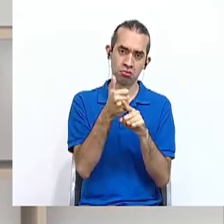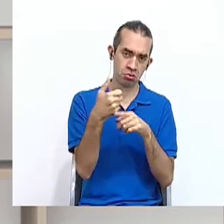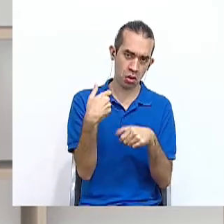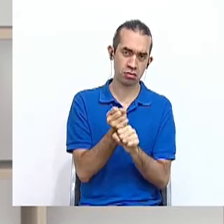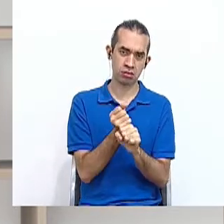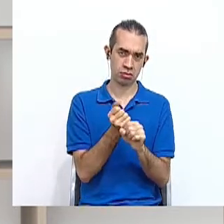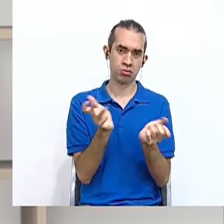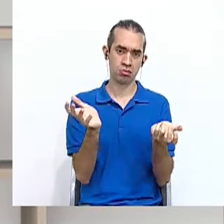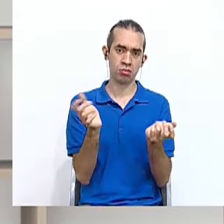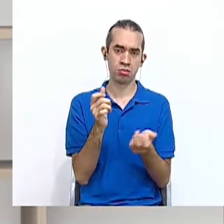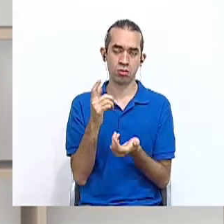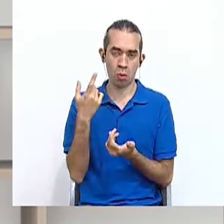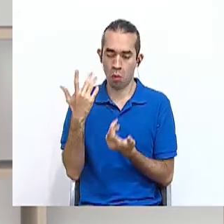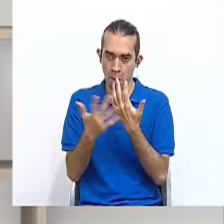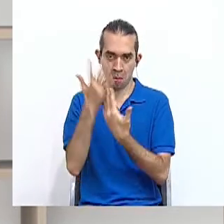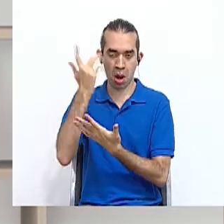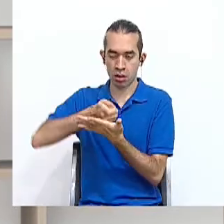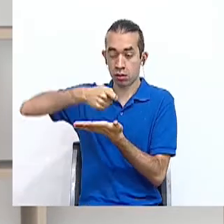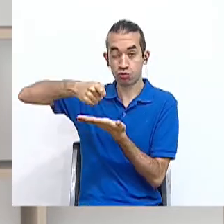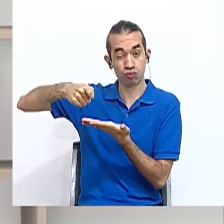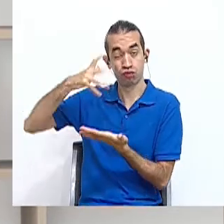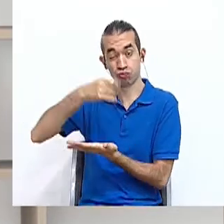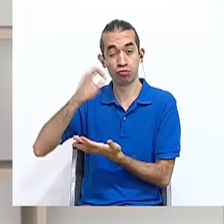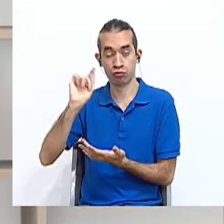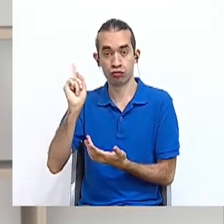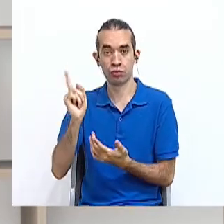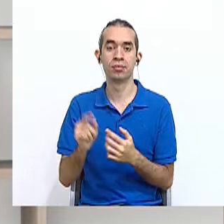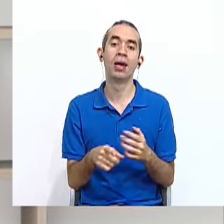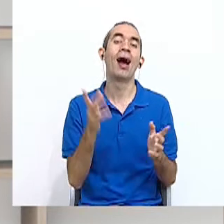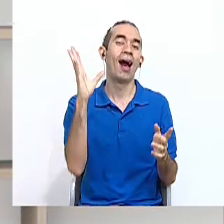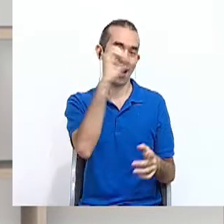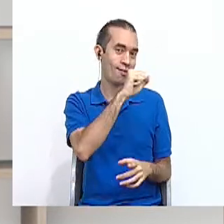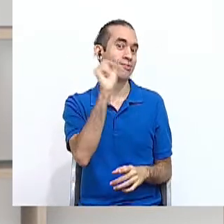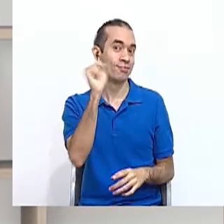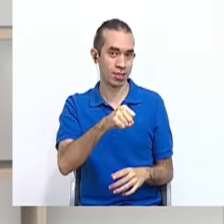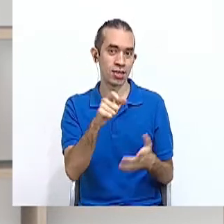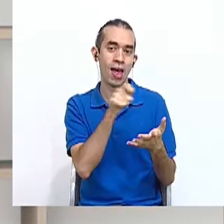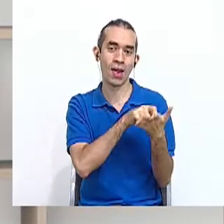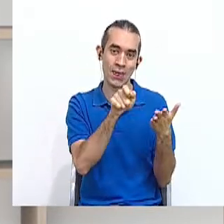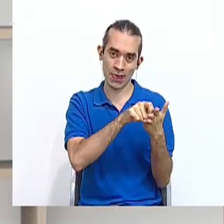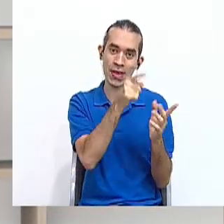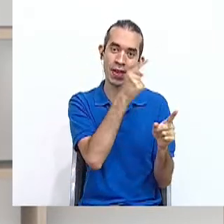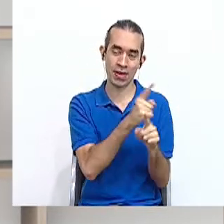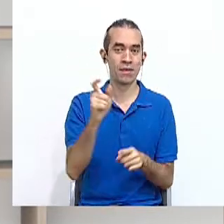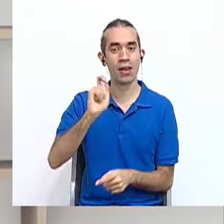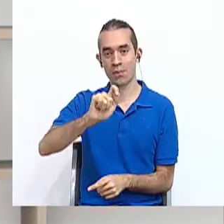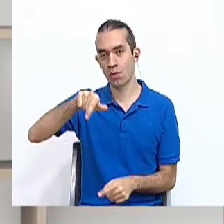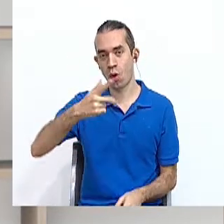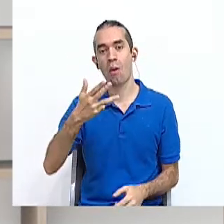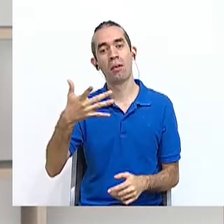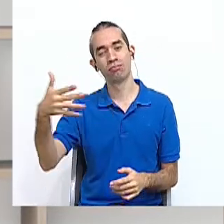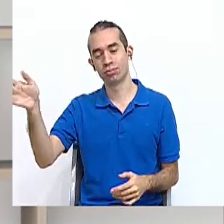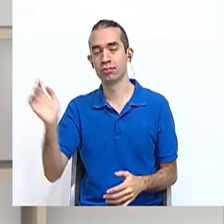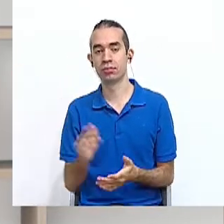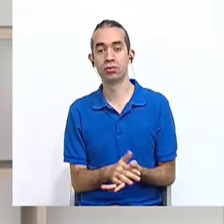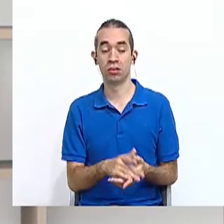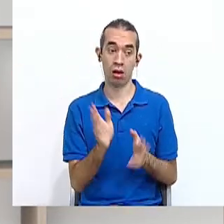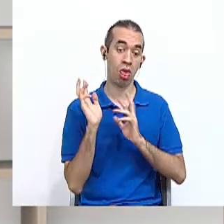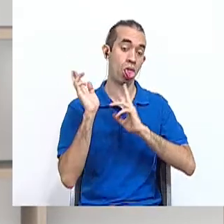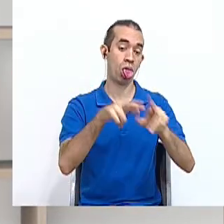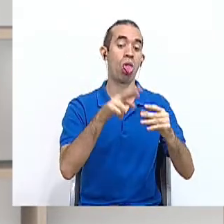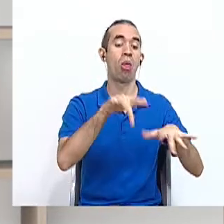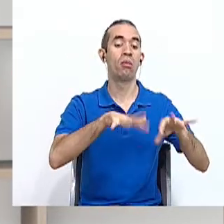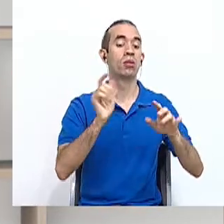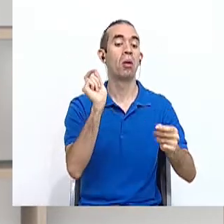caligrafía ya no se nota tanto. Pero la ortografía y la puntuación sí. No le dejen a la computadora el trabajo de poner los